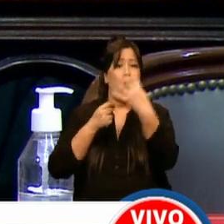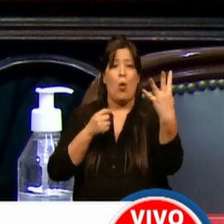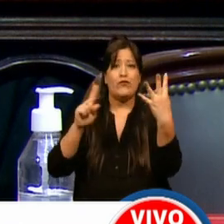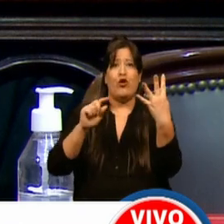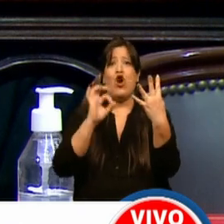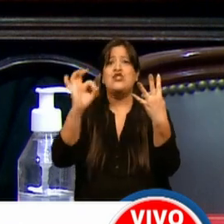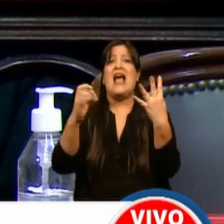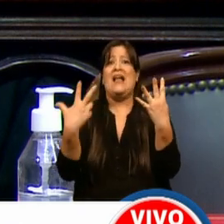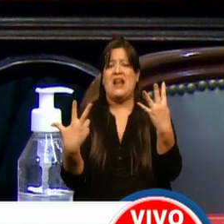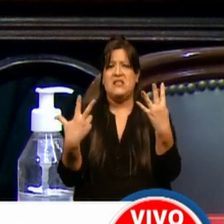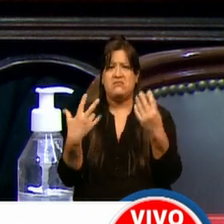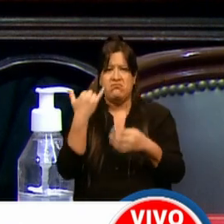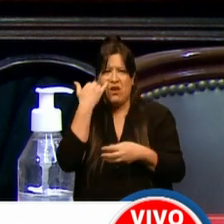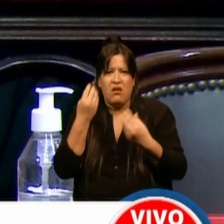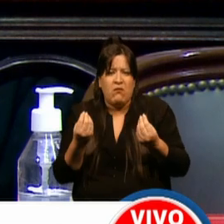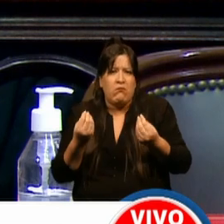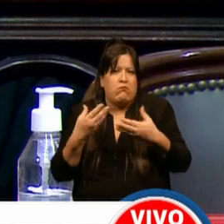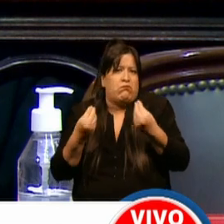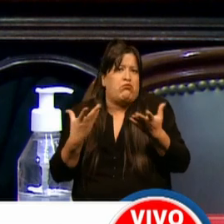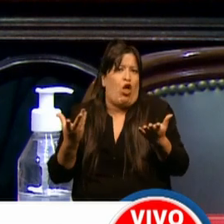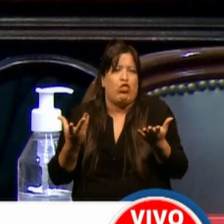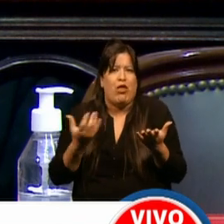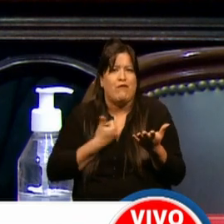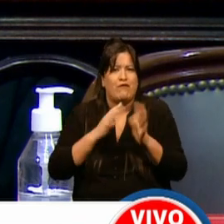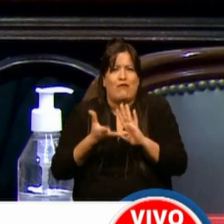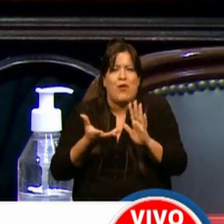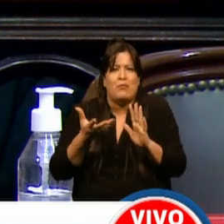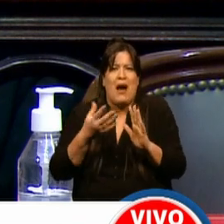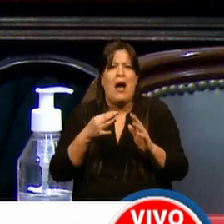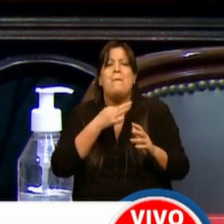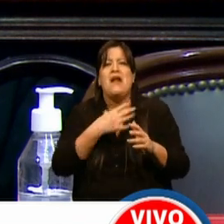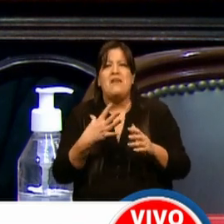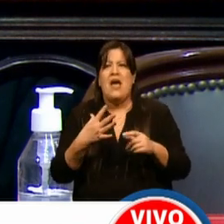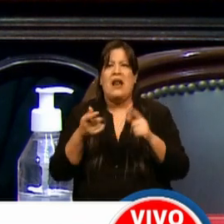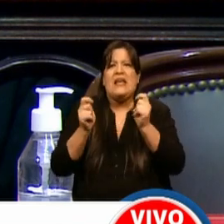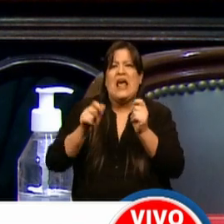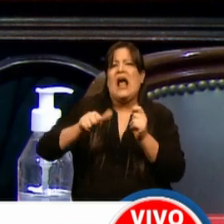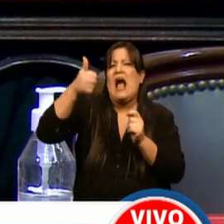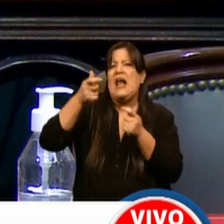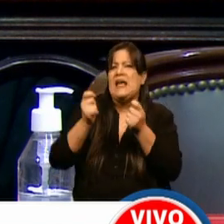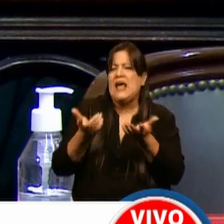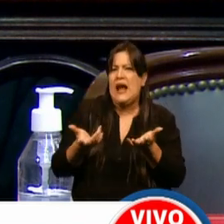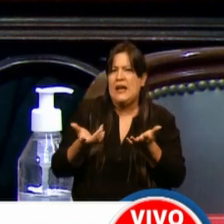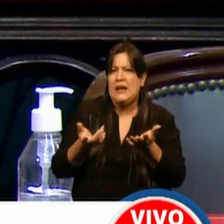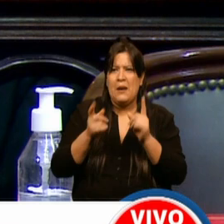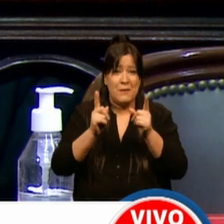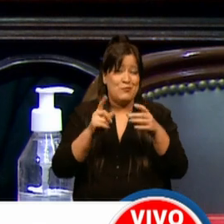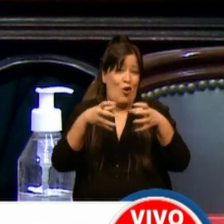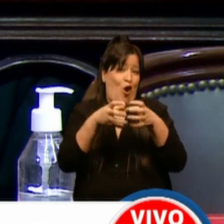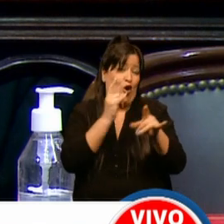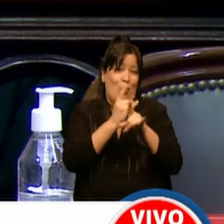a donde queda entonces en el lugar de preferencia quienes van a ganar los mismos de